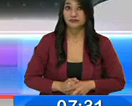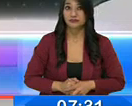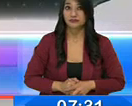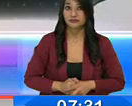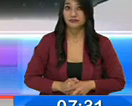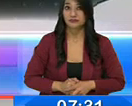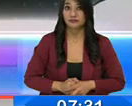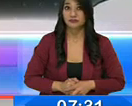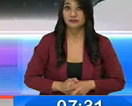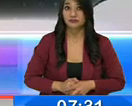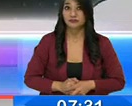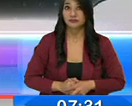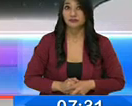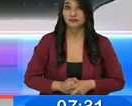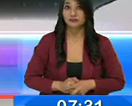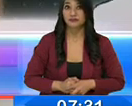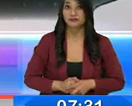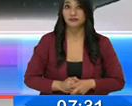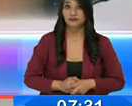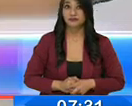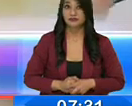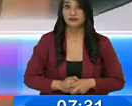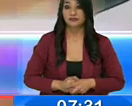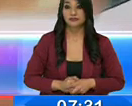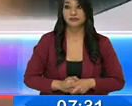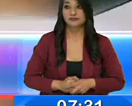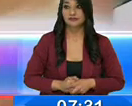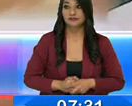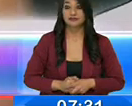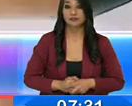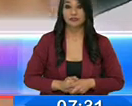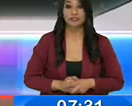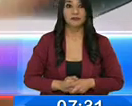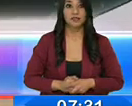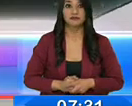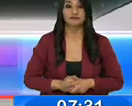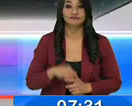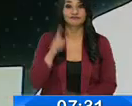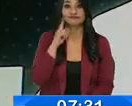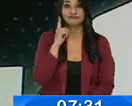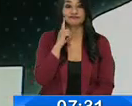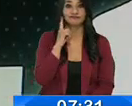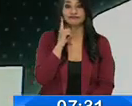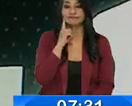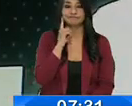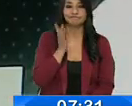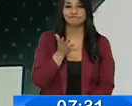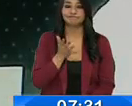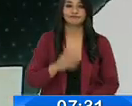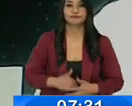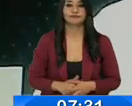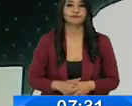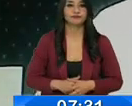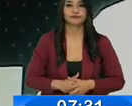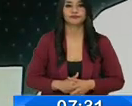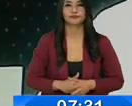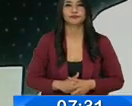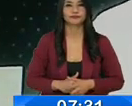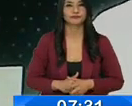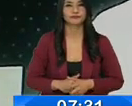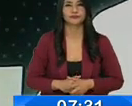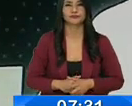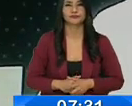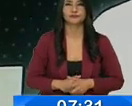logre descongestionar el sistema de salud con estos 600 especialistas que se podrían contratar con este ahorro que propone la Federación, más las 400 partidas que